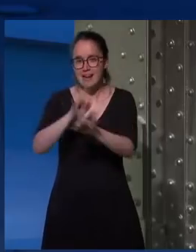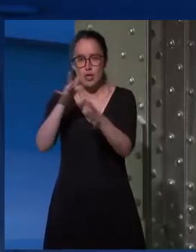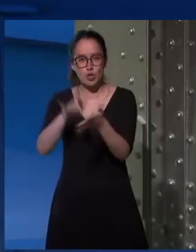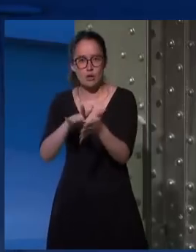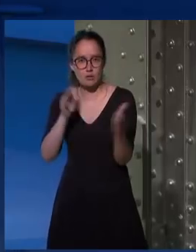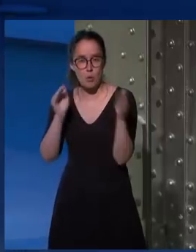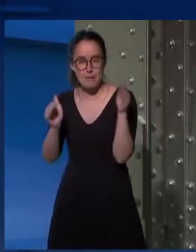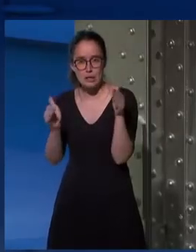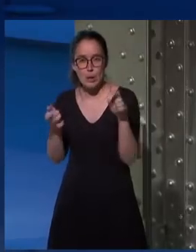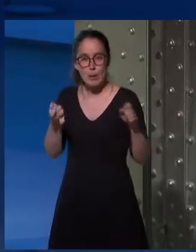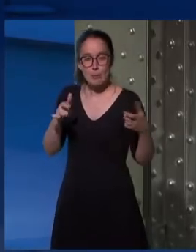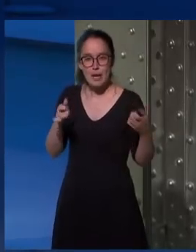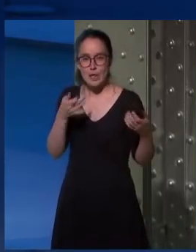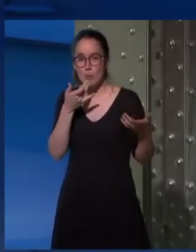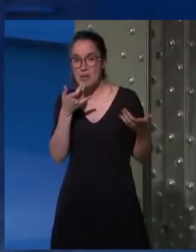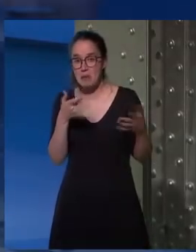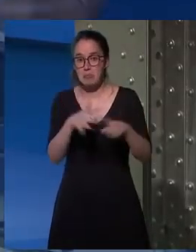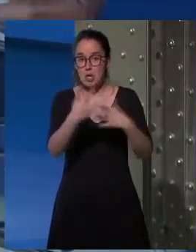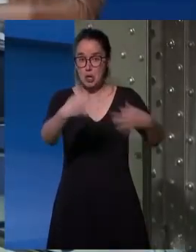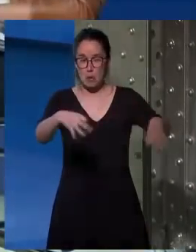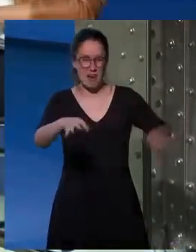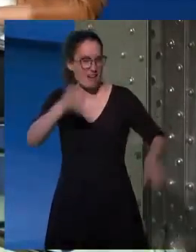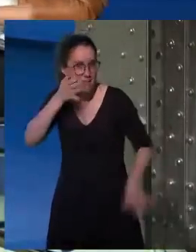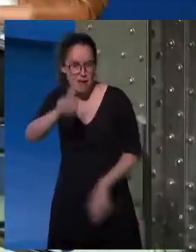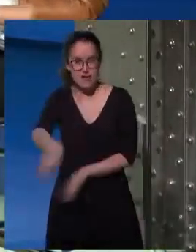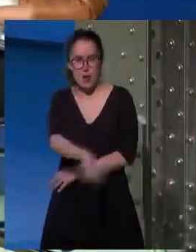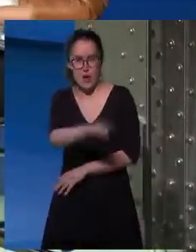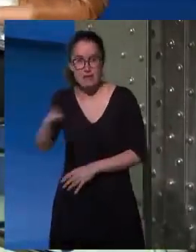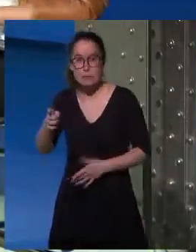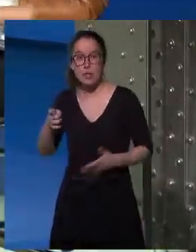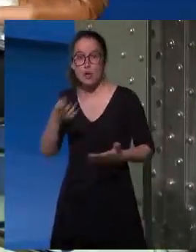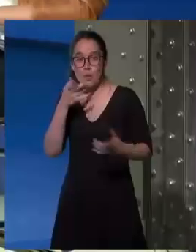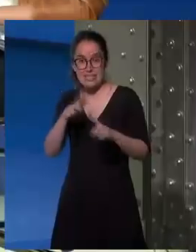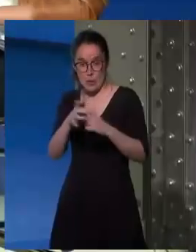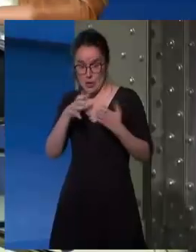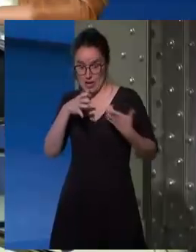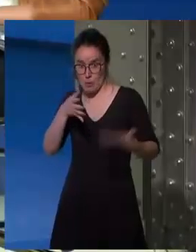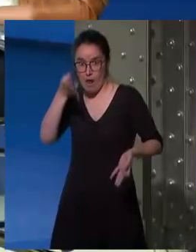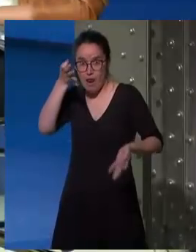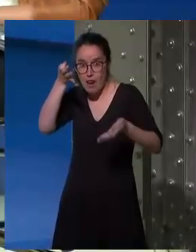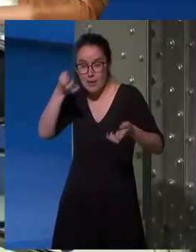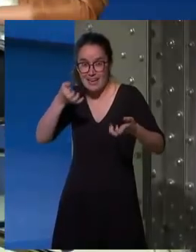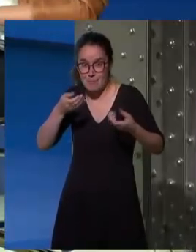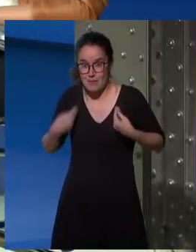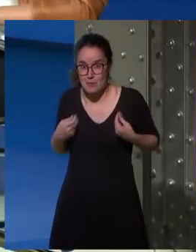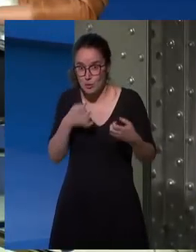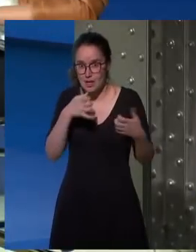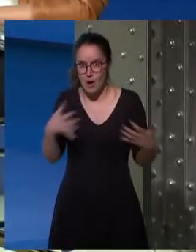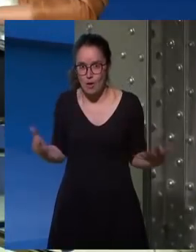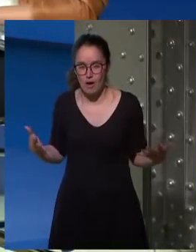momento que casi siempre parece que uno normaliza lo que no es normal, ¿no? Pero dado la situación ya concreta que estamos viviendo